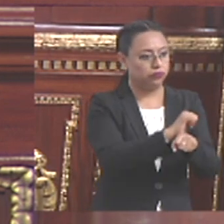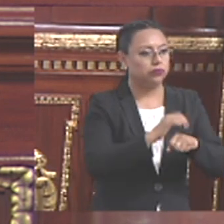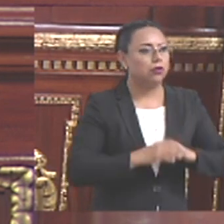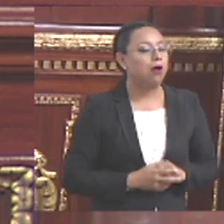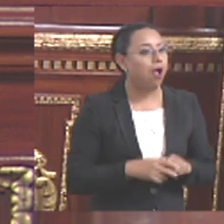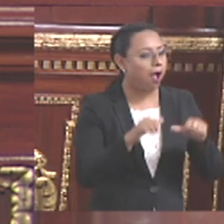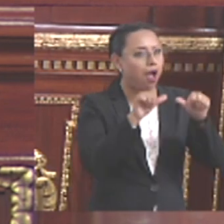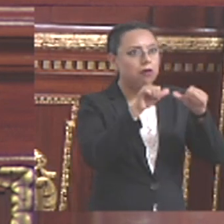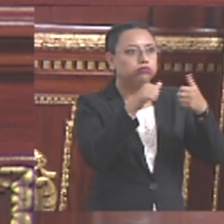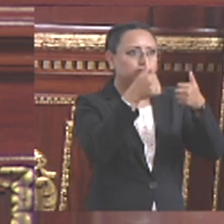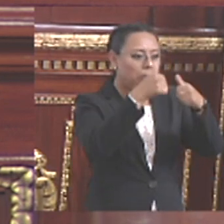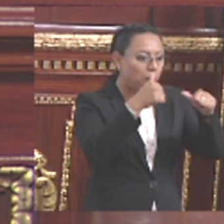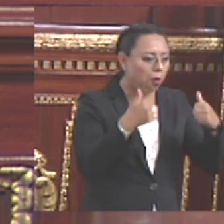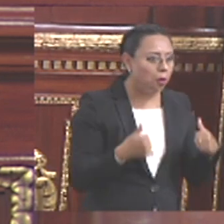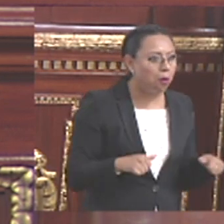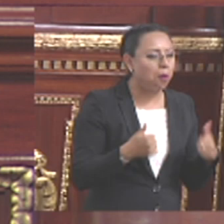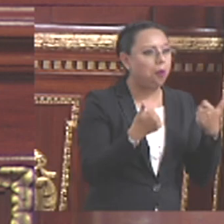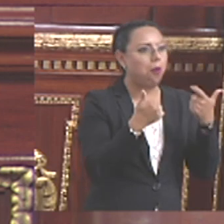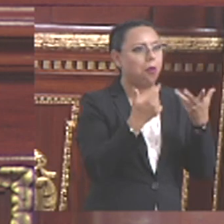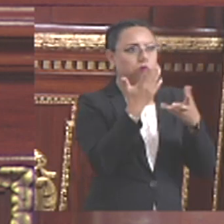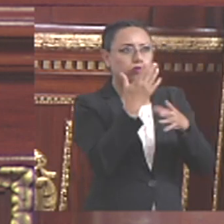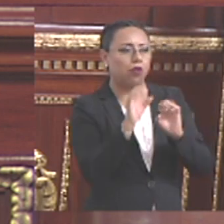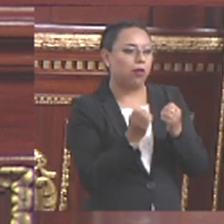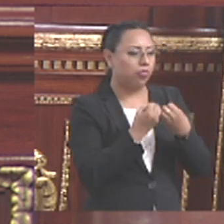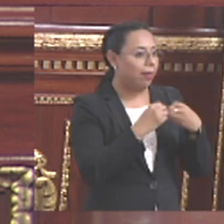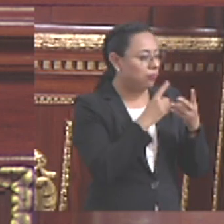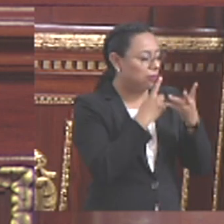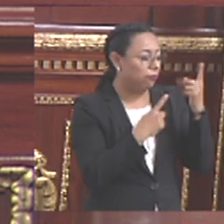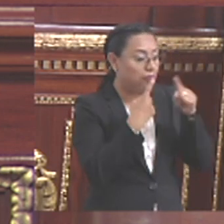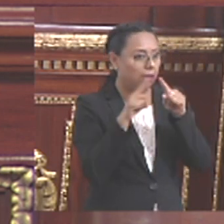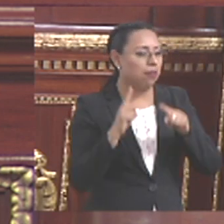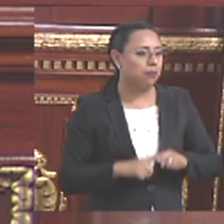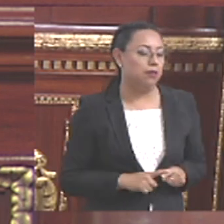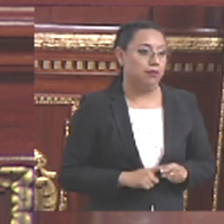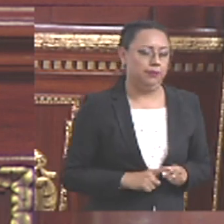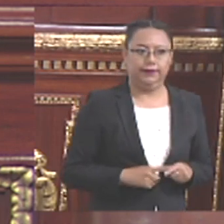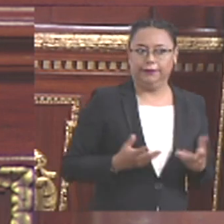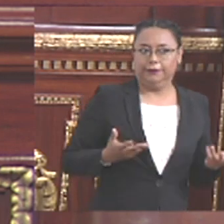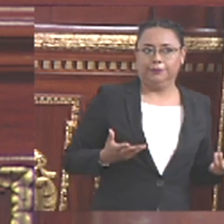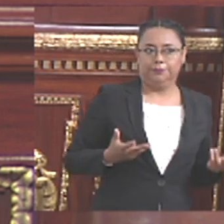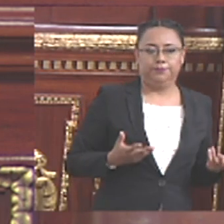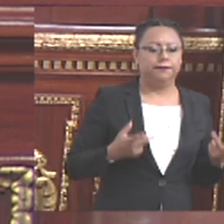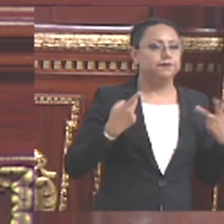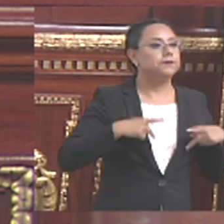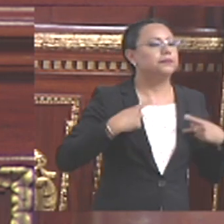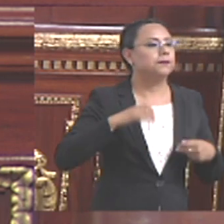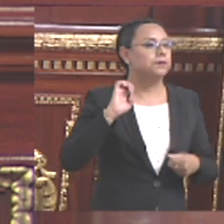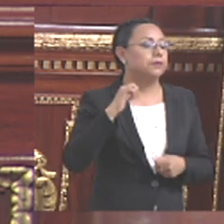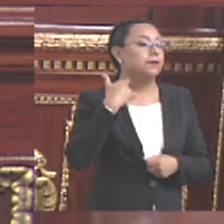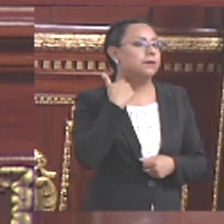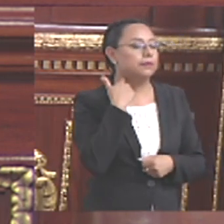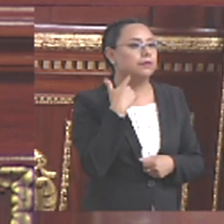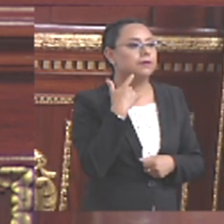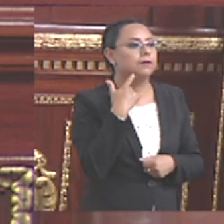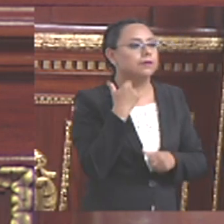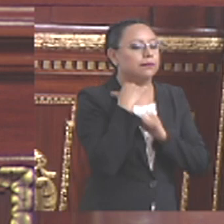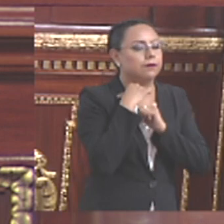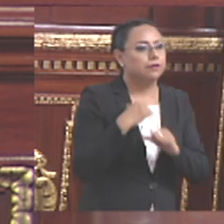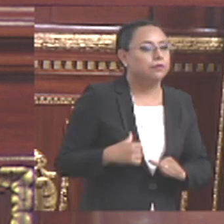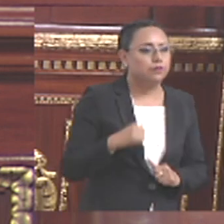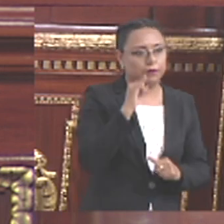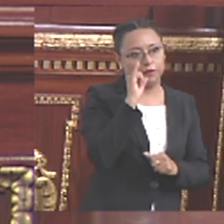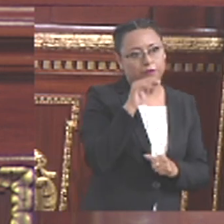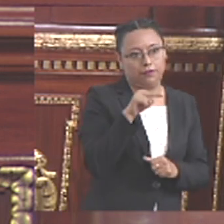e incluso embarcaciones. El extitular del INVI continúa prófugo de la justicia.